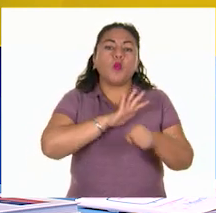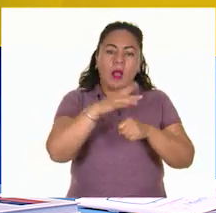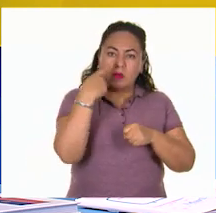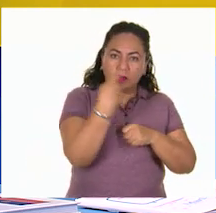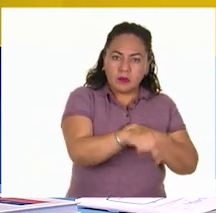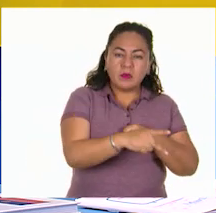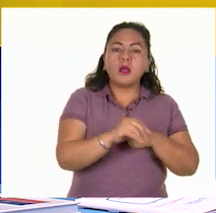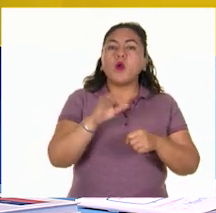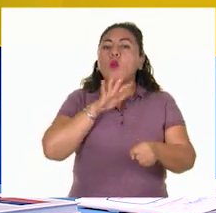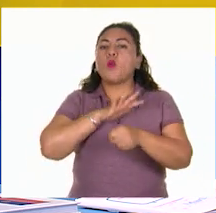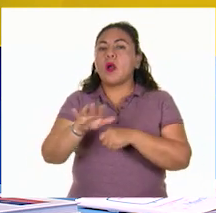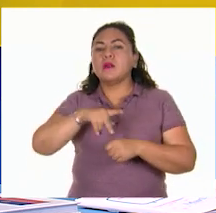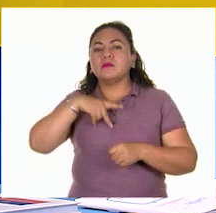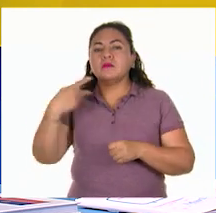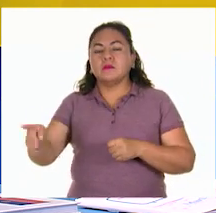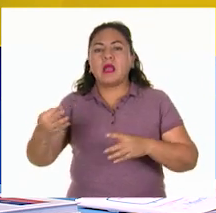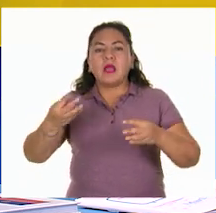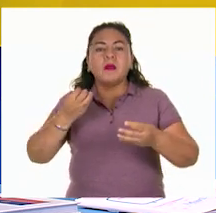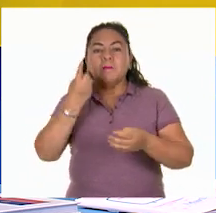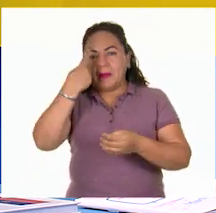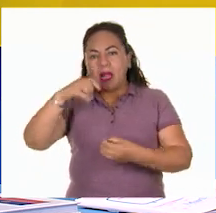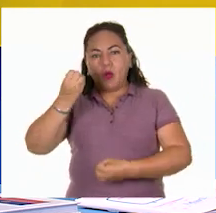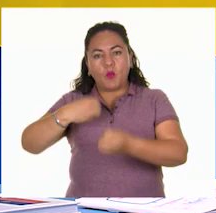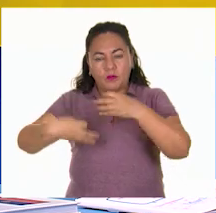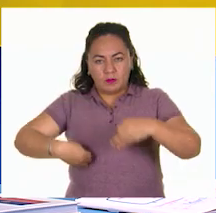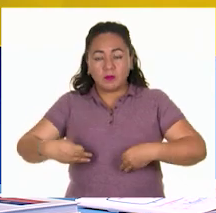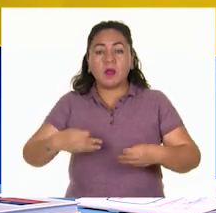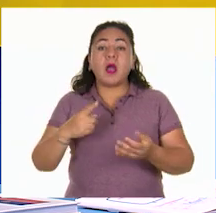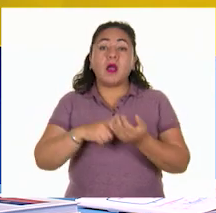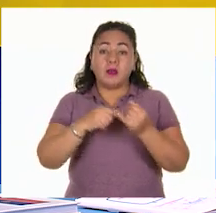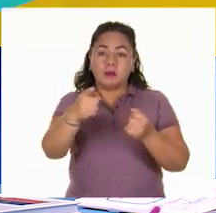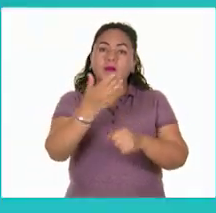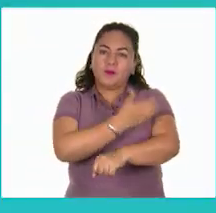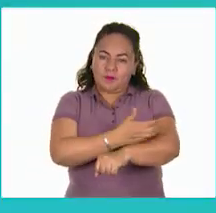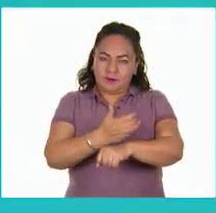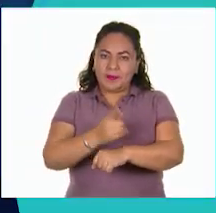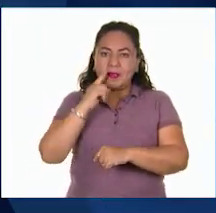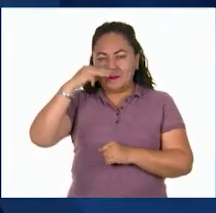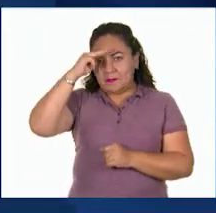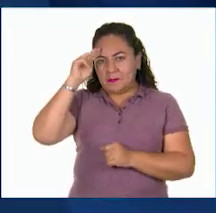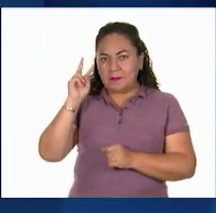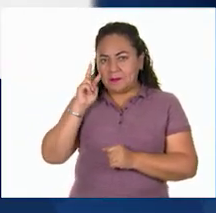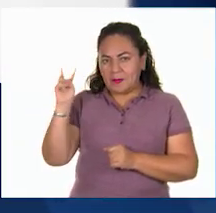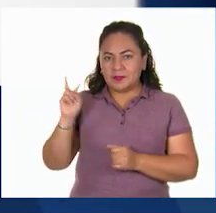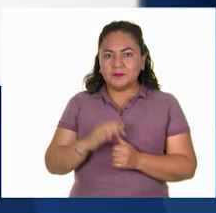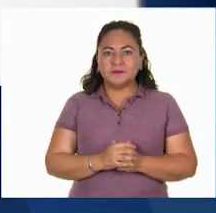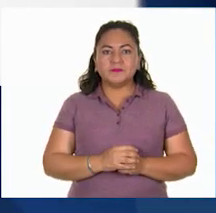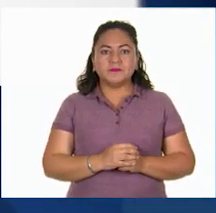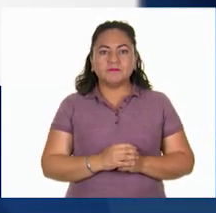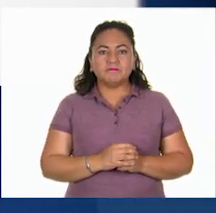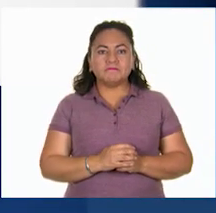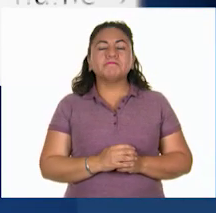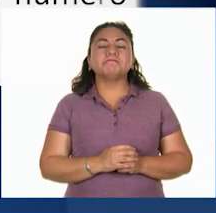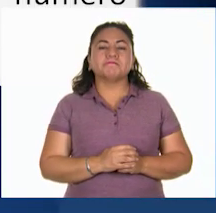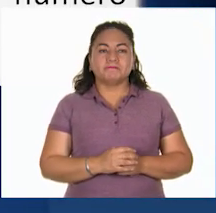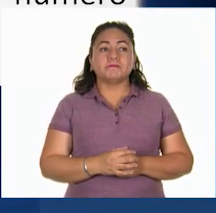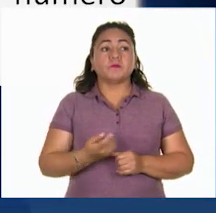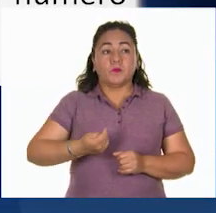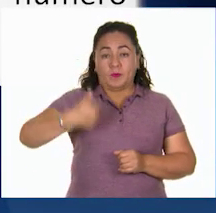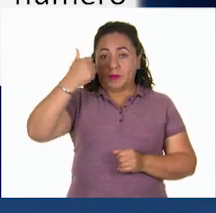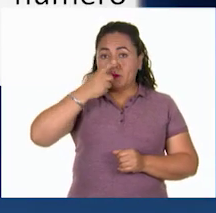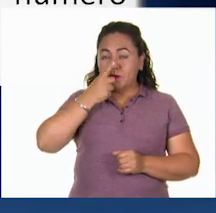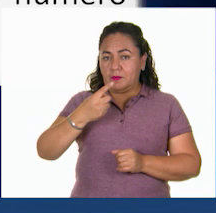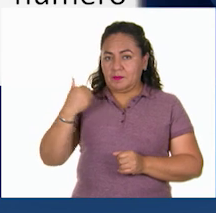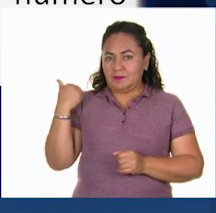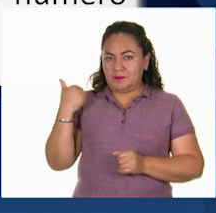teatro. En casa, acompañen a María en el reto. Muy bien. Entonces, la primera dice